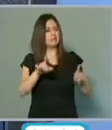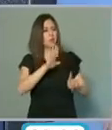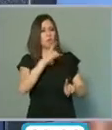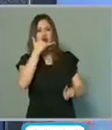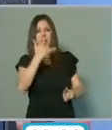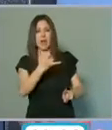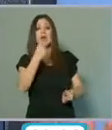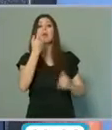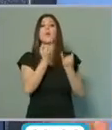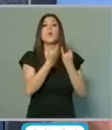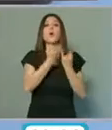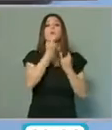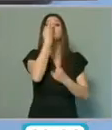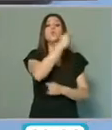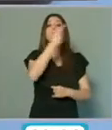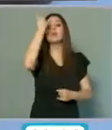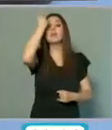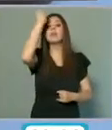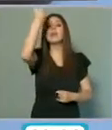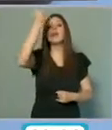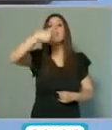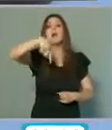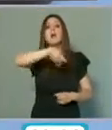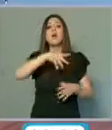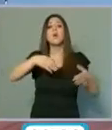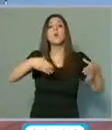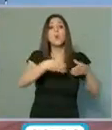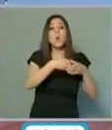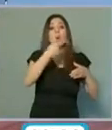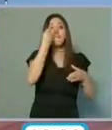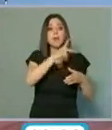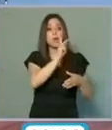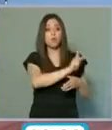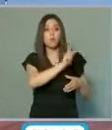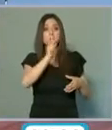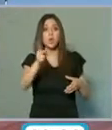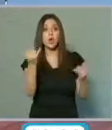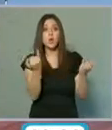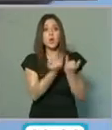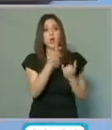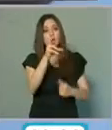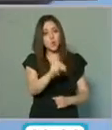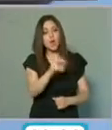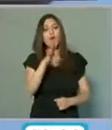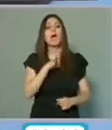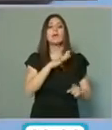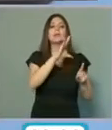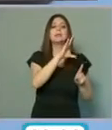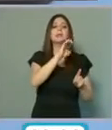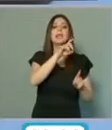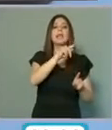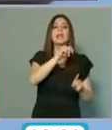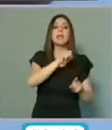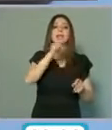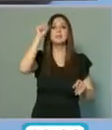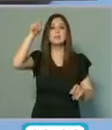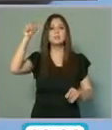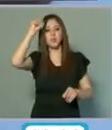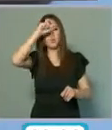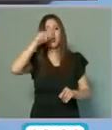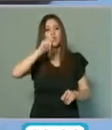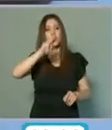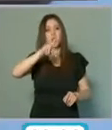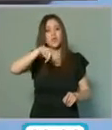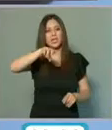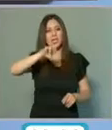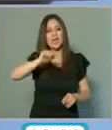compartían también creencias, pero étnicamente no eran iguales. Por eso encontramos celtas desde lo que hoy es Turquía, en Galacia,